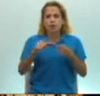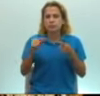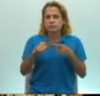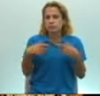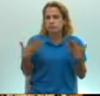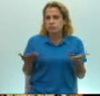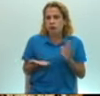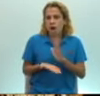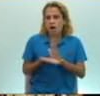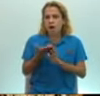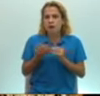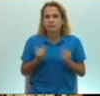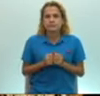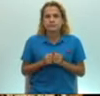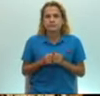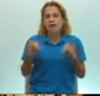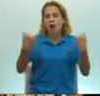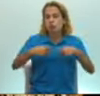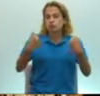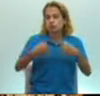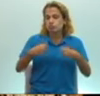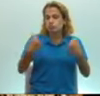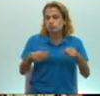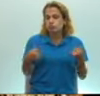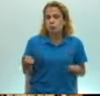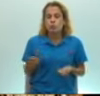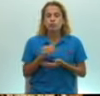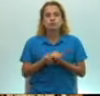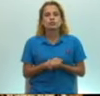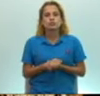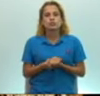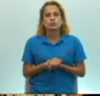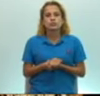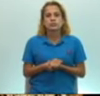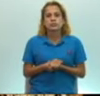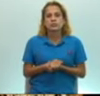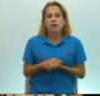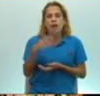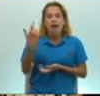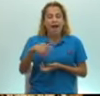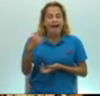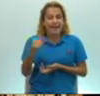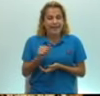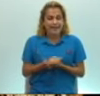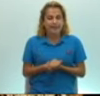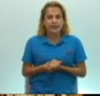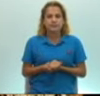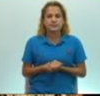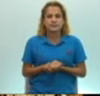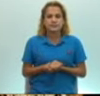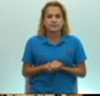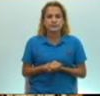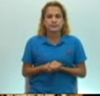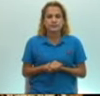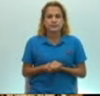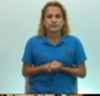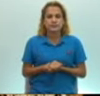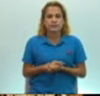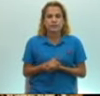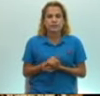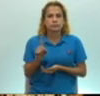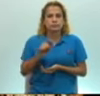las contradicciones que se desarrollaban, el enfrentamiento cuerpo a cuerpo entre los esclavos llamados gladiadores. Recuerden, cuando hablábamos